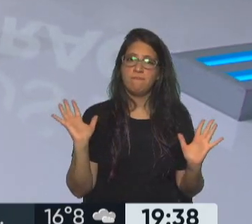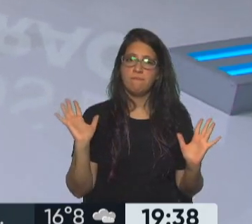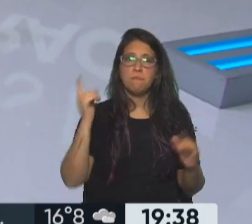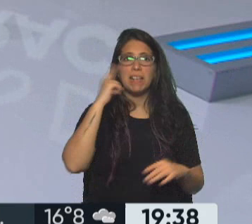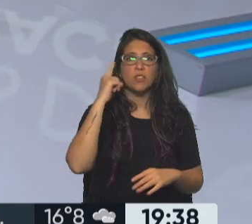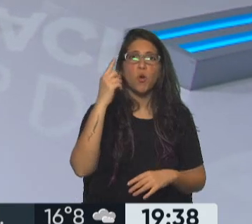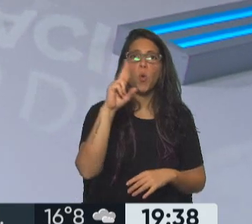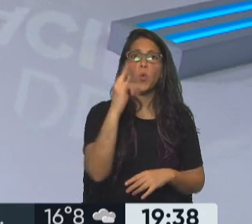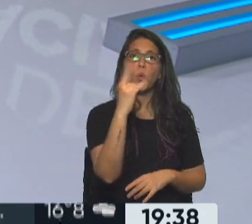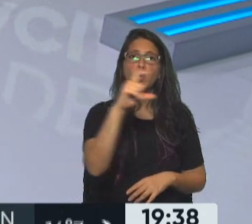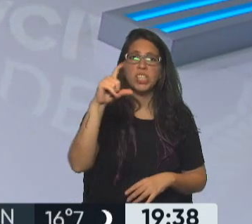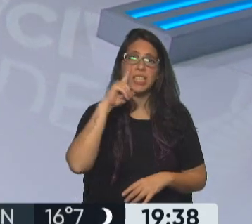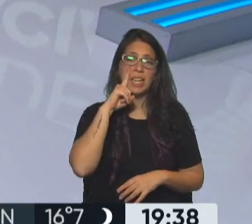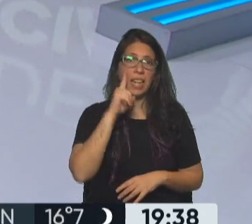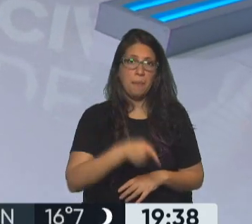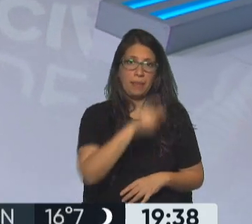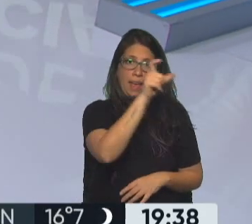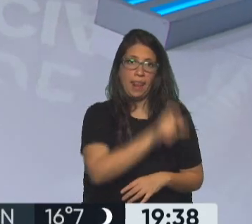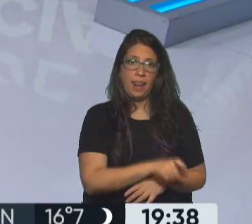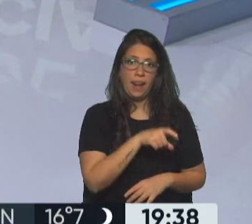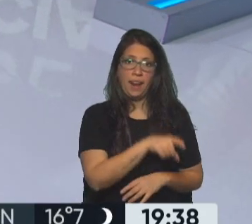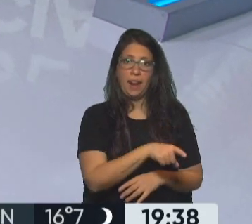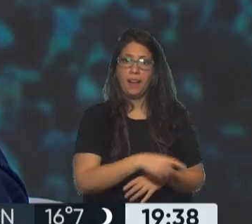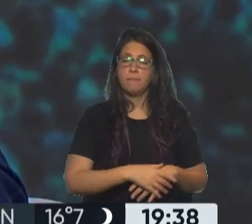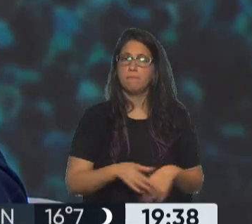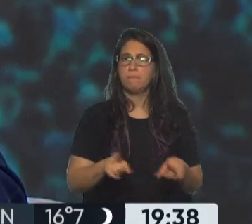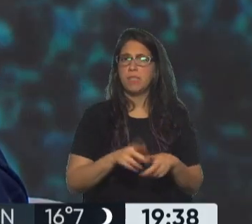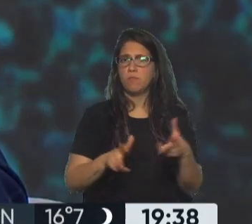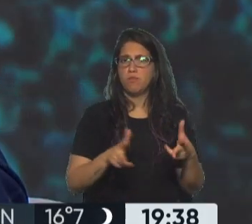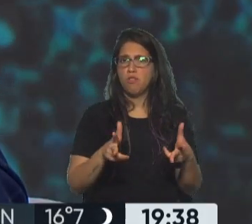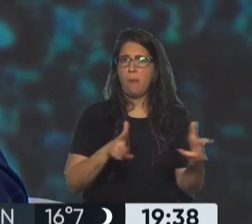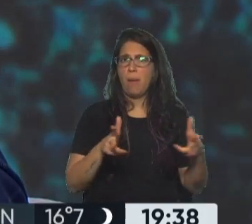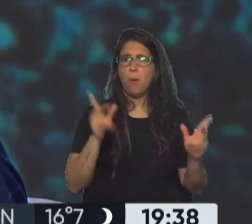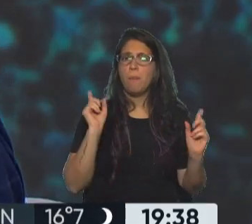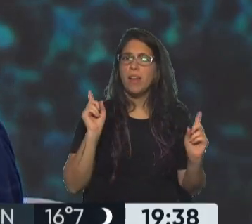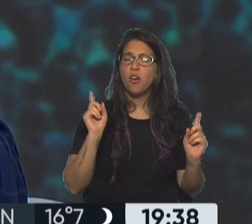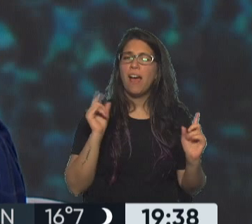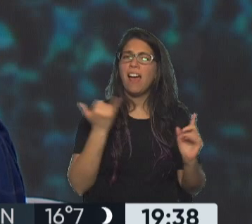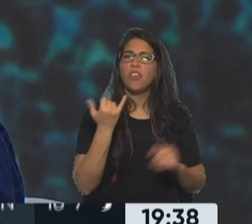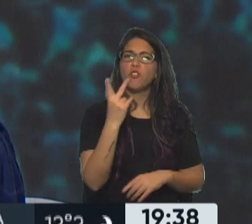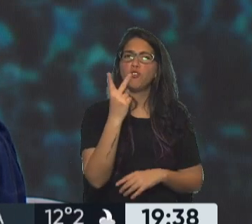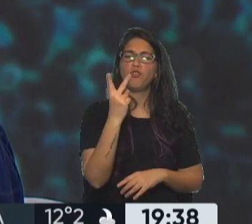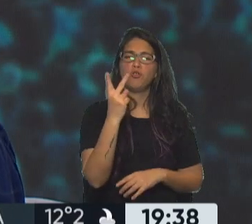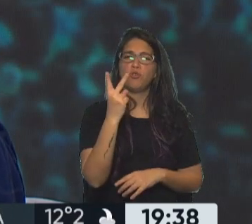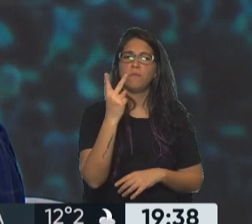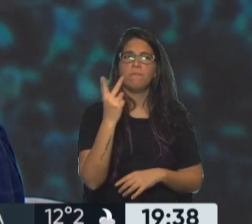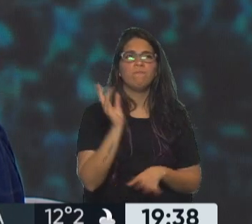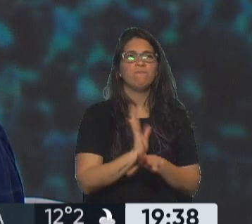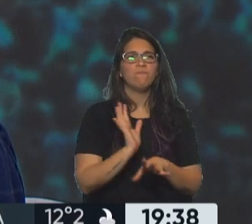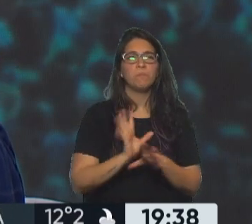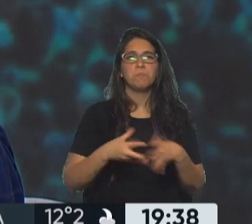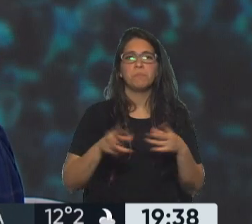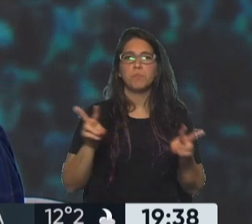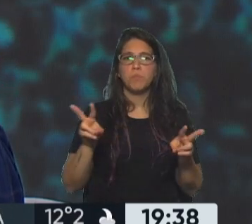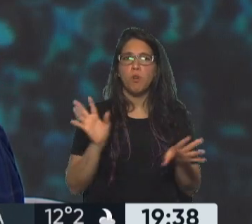Rucci. Sí, bueno, estamos hablando de lo mismo, pero también hay dos. Es decir, el peronismo queda prisionero de la